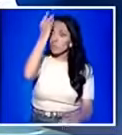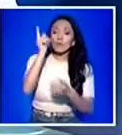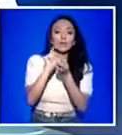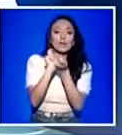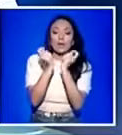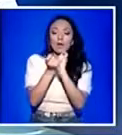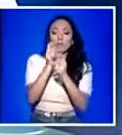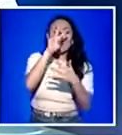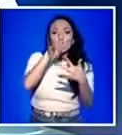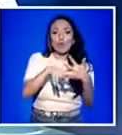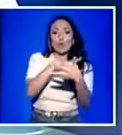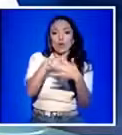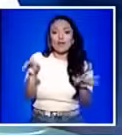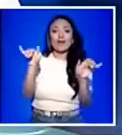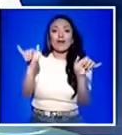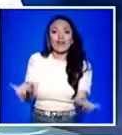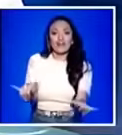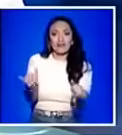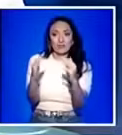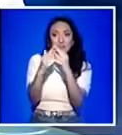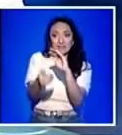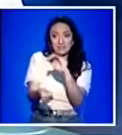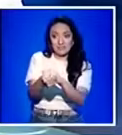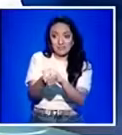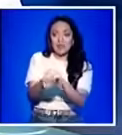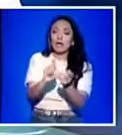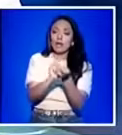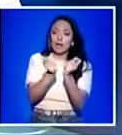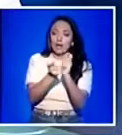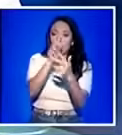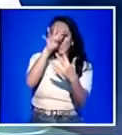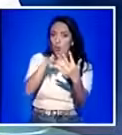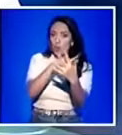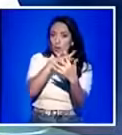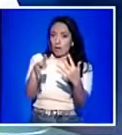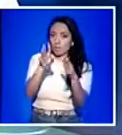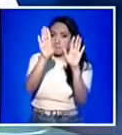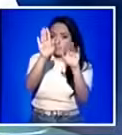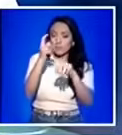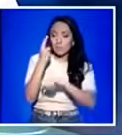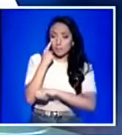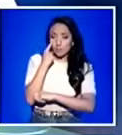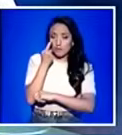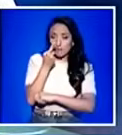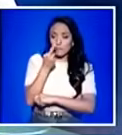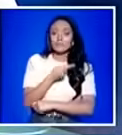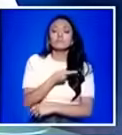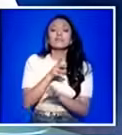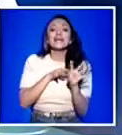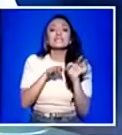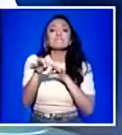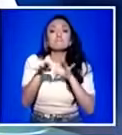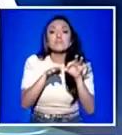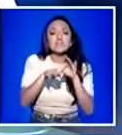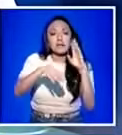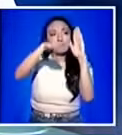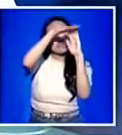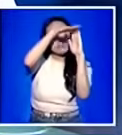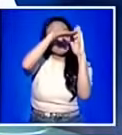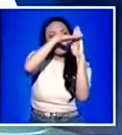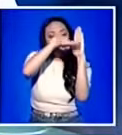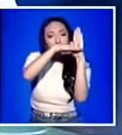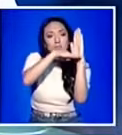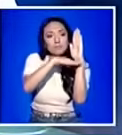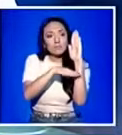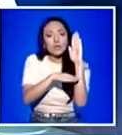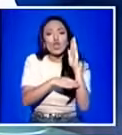los horarios del toque de queda por cantones. Mucha atención al siguiente reportaje de Carla Delgado, porque ella va a especificar algunas